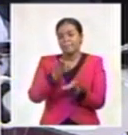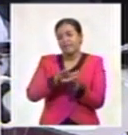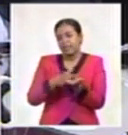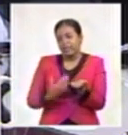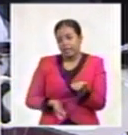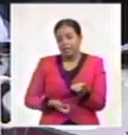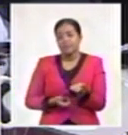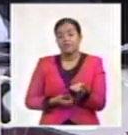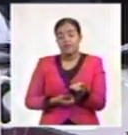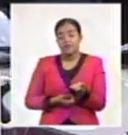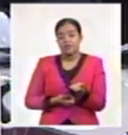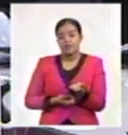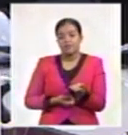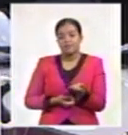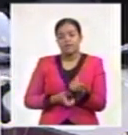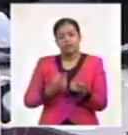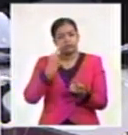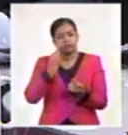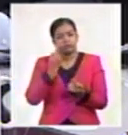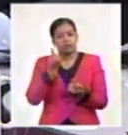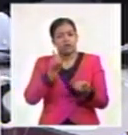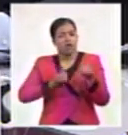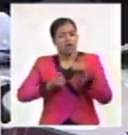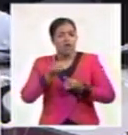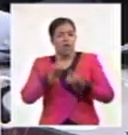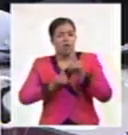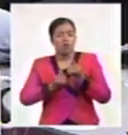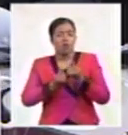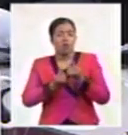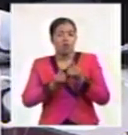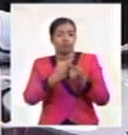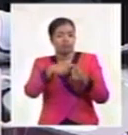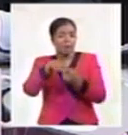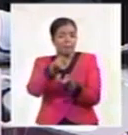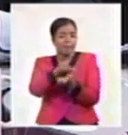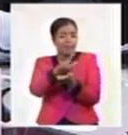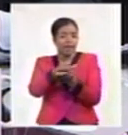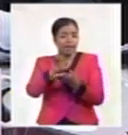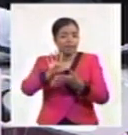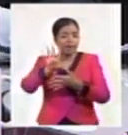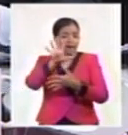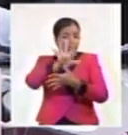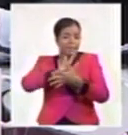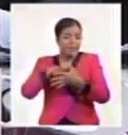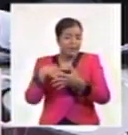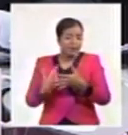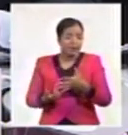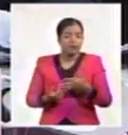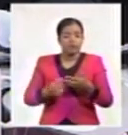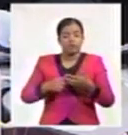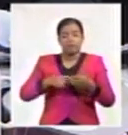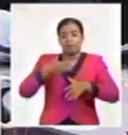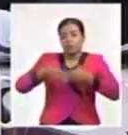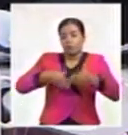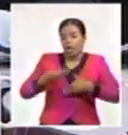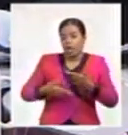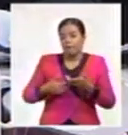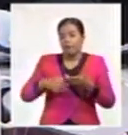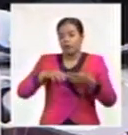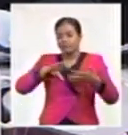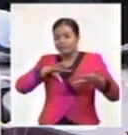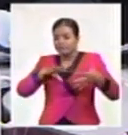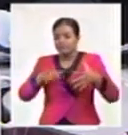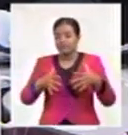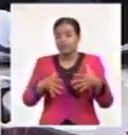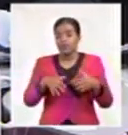de algunas cuentas pendientes aún en la región en cuanto a conflictos y que de alguna manera van a impactar